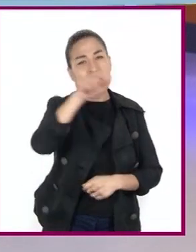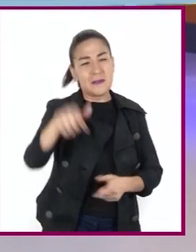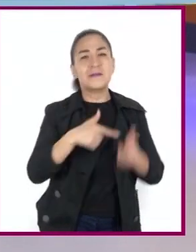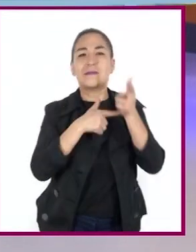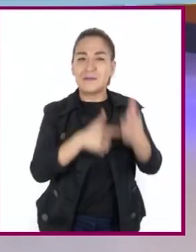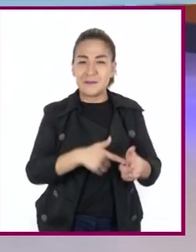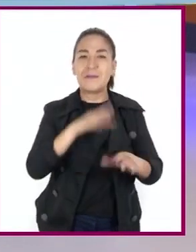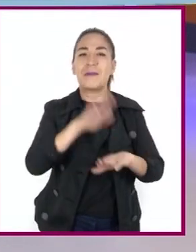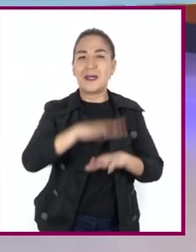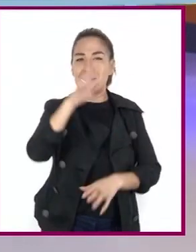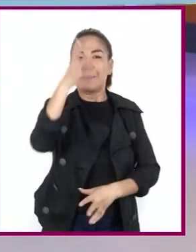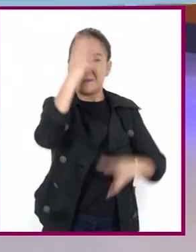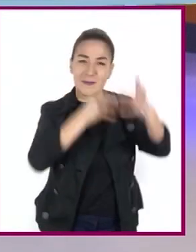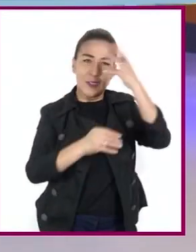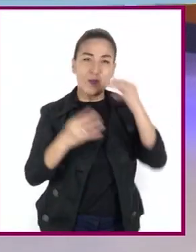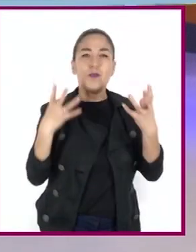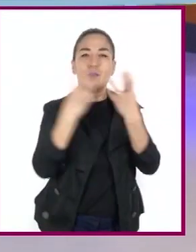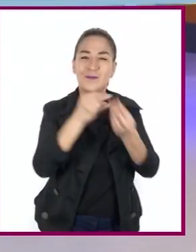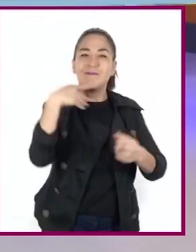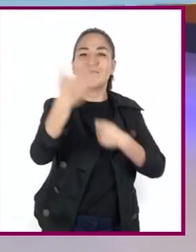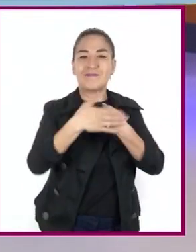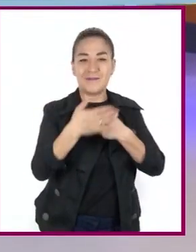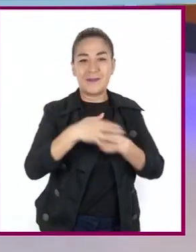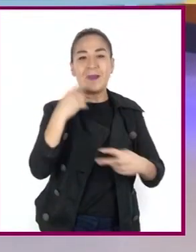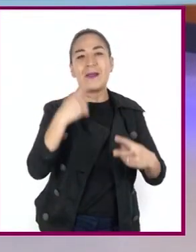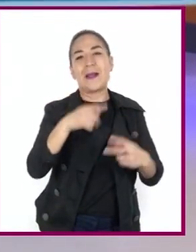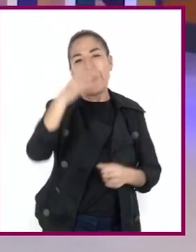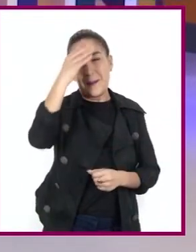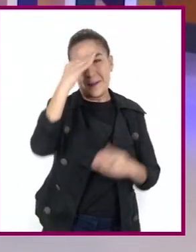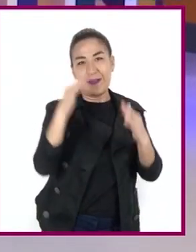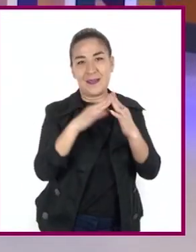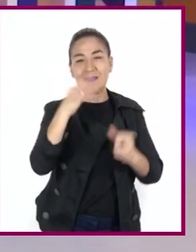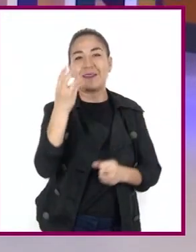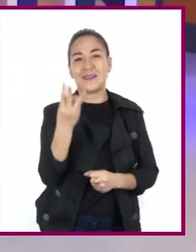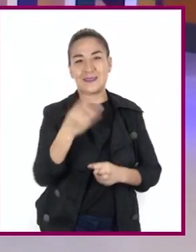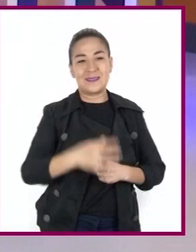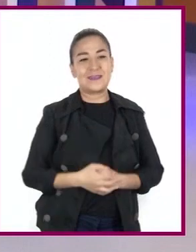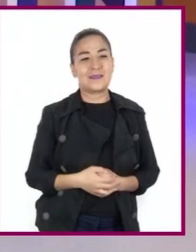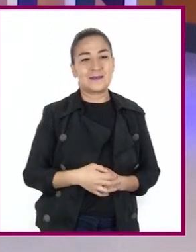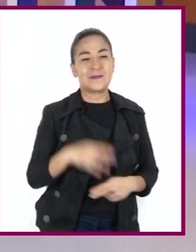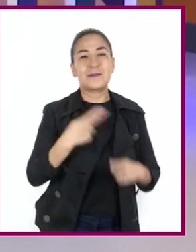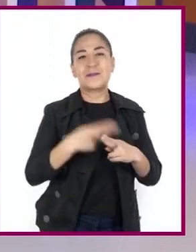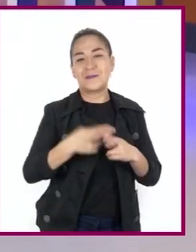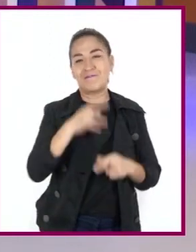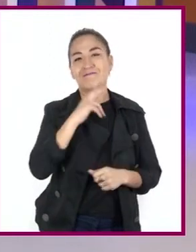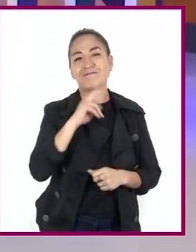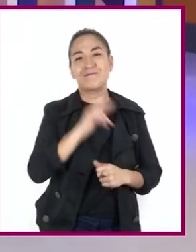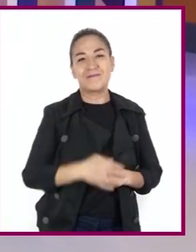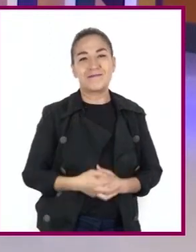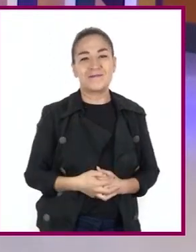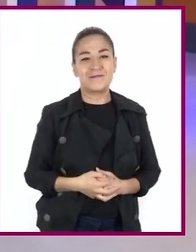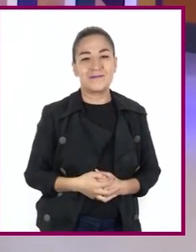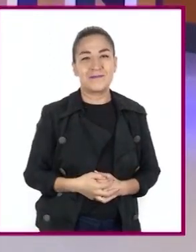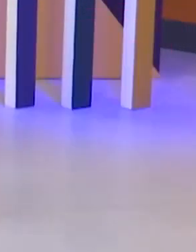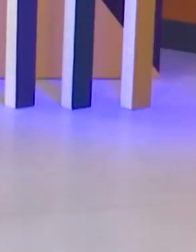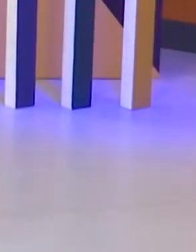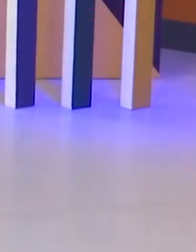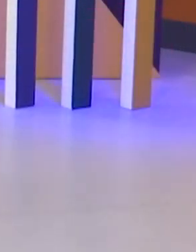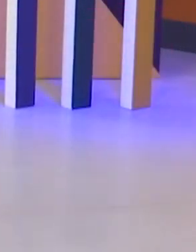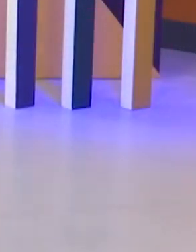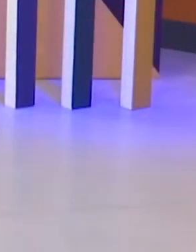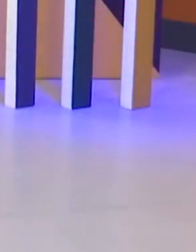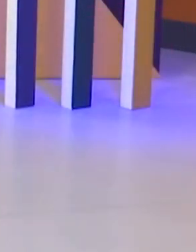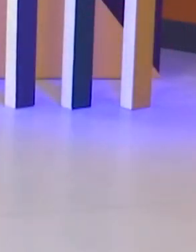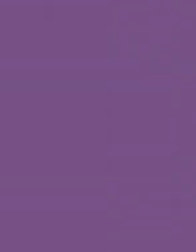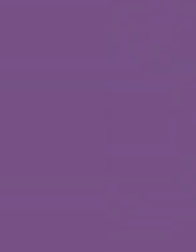a que sigamos aprendiendo juntos en la próxima sesión de Aprende en Casa 3. Hasta pronto.